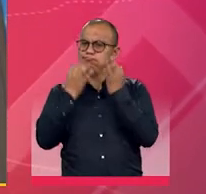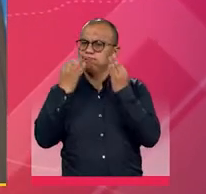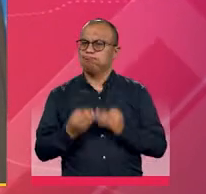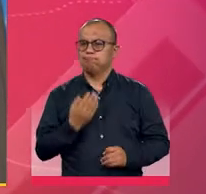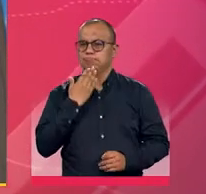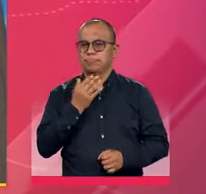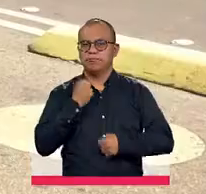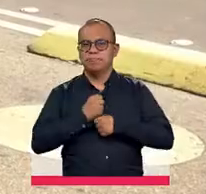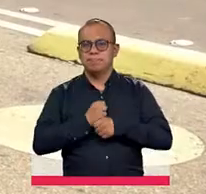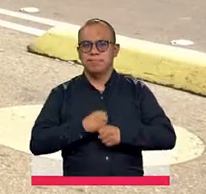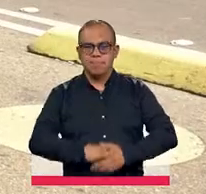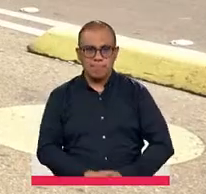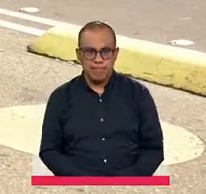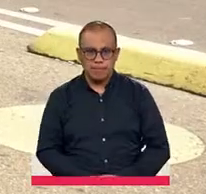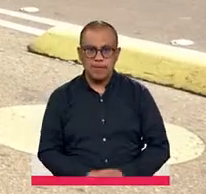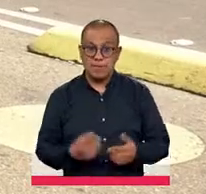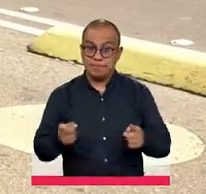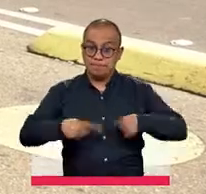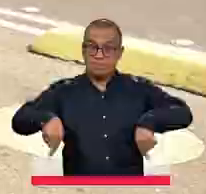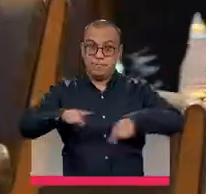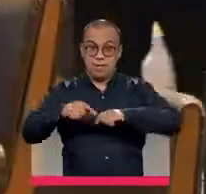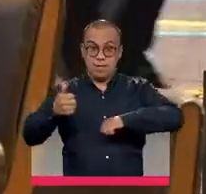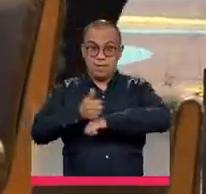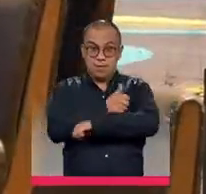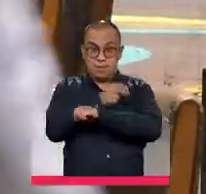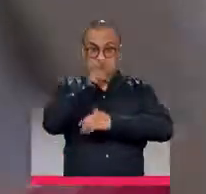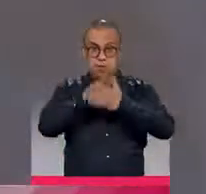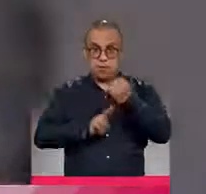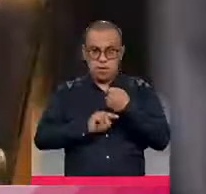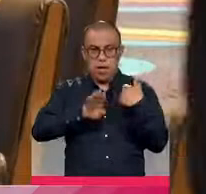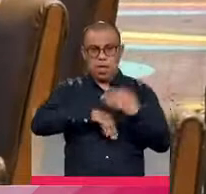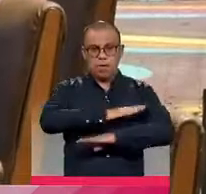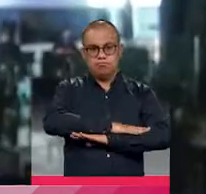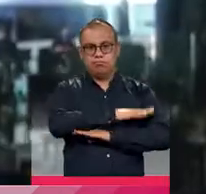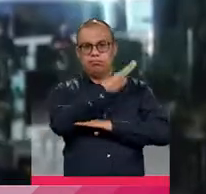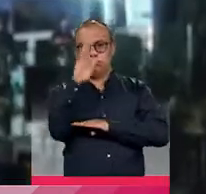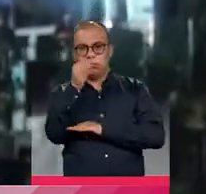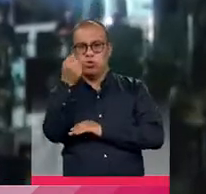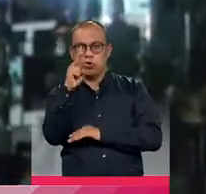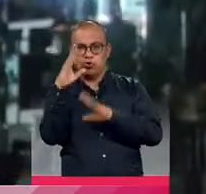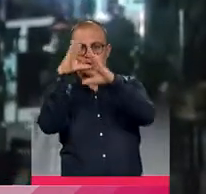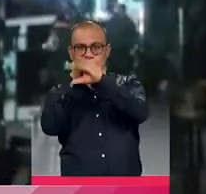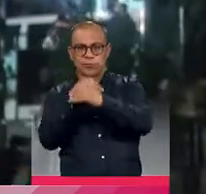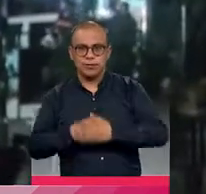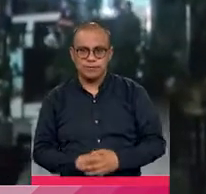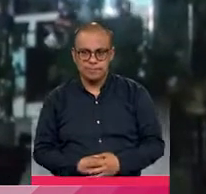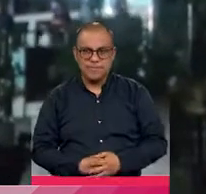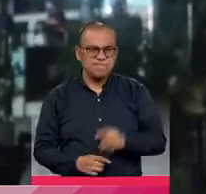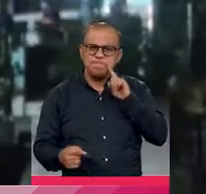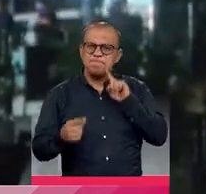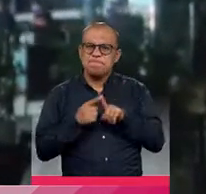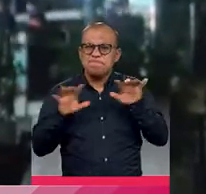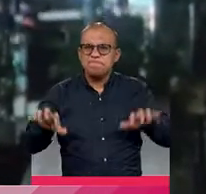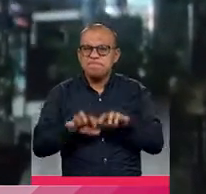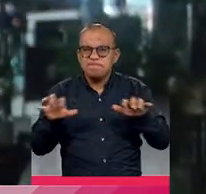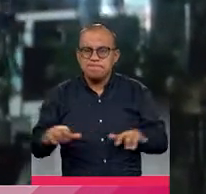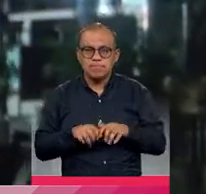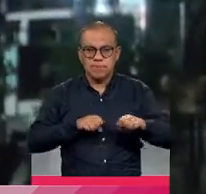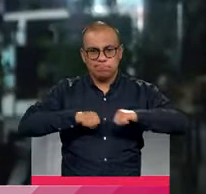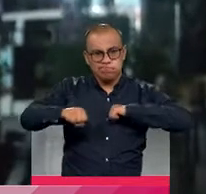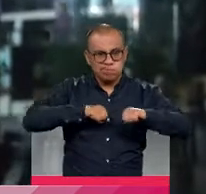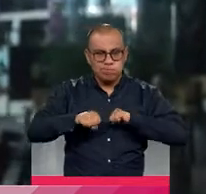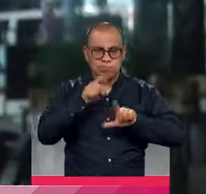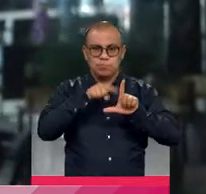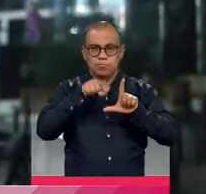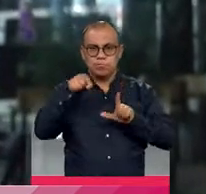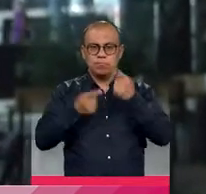autorización para operar. Entre ellos gastrobares, que atienden hasta la medianoche. Lo que busca es potencializar la reactivación económica del